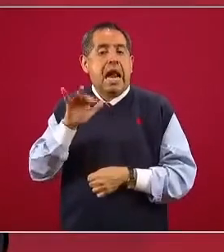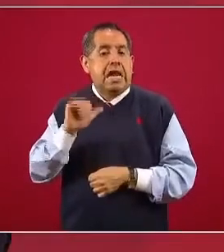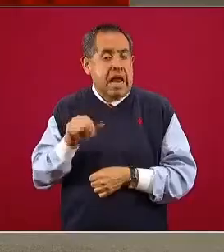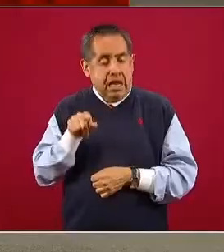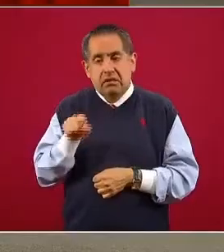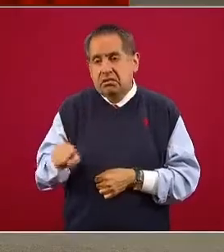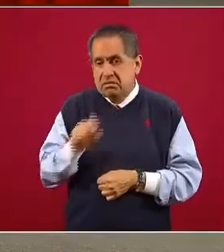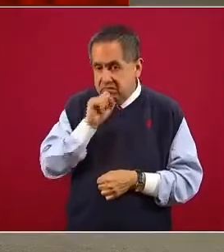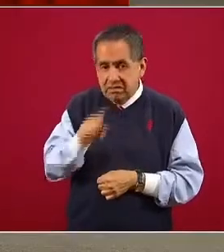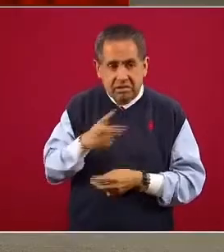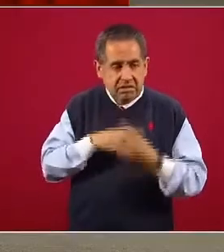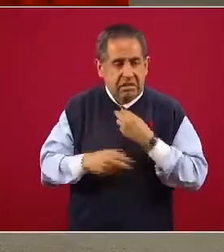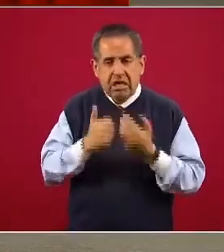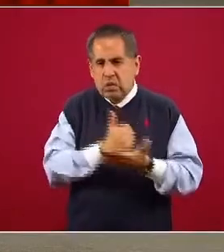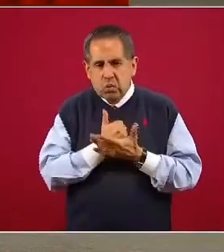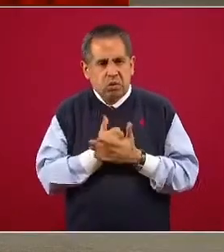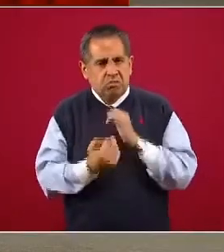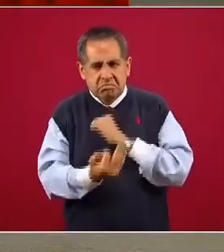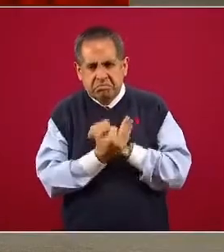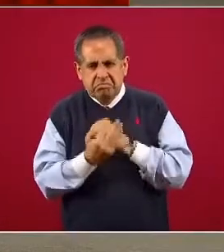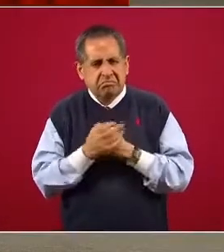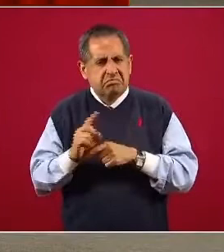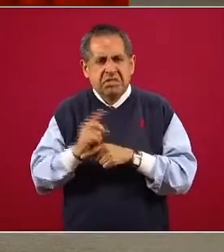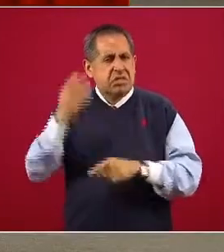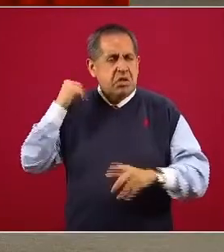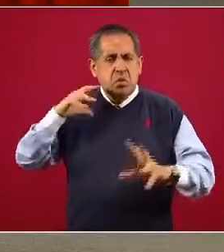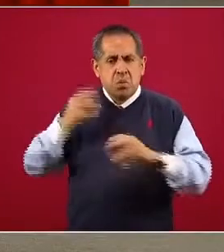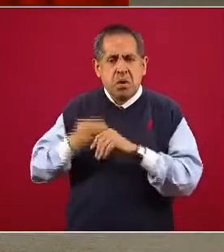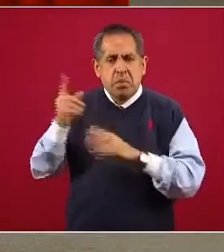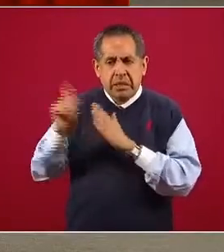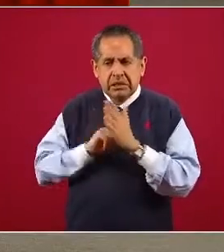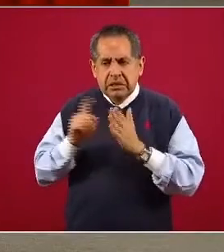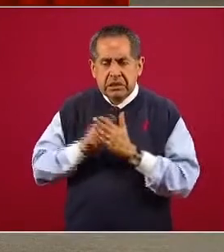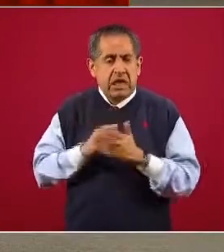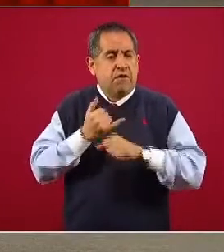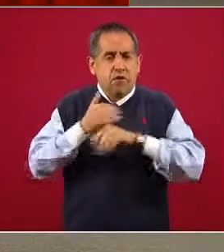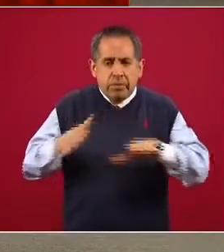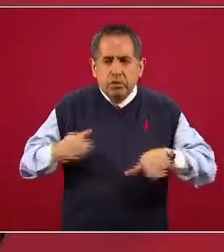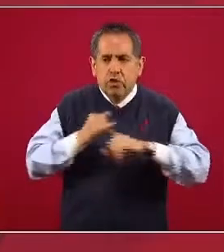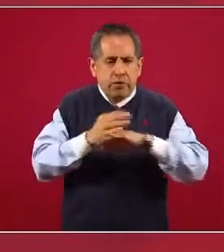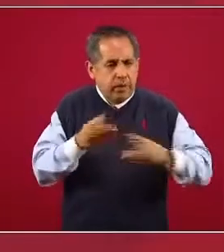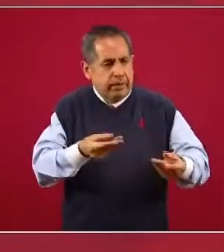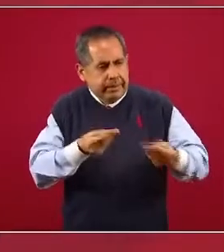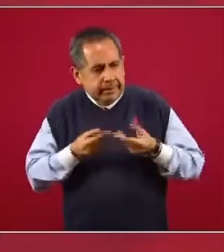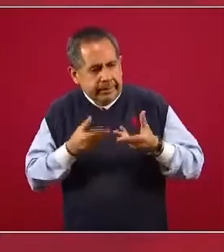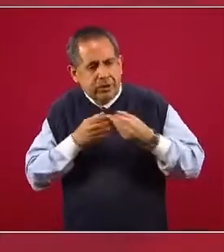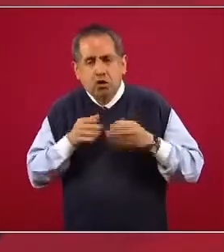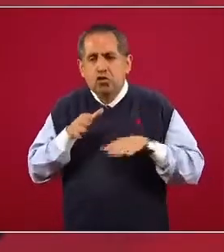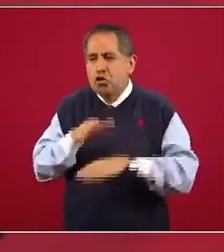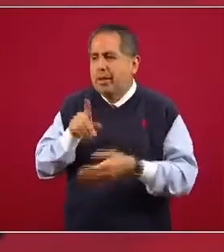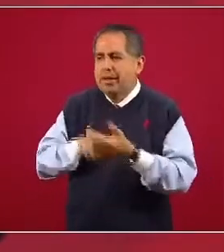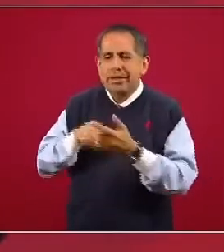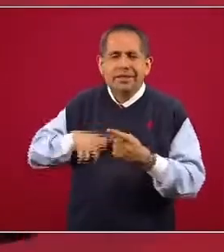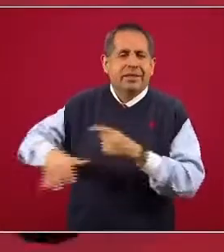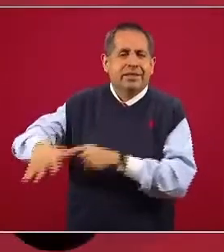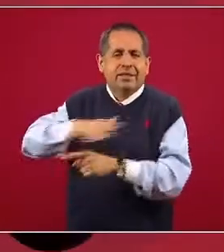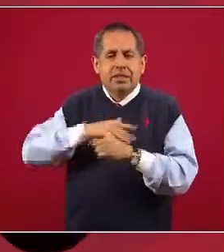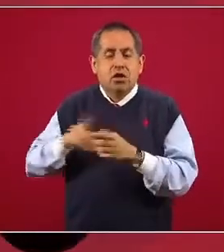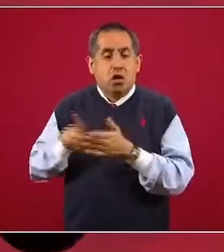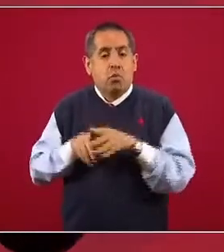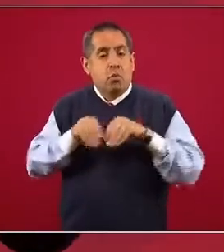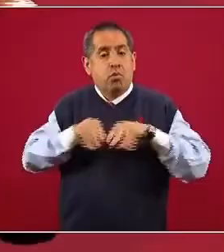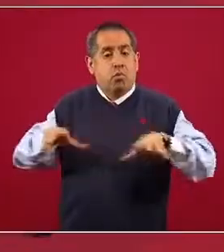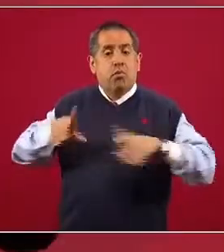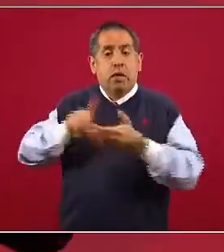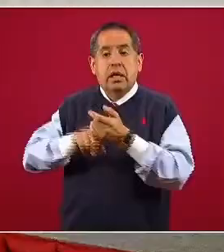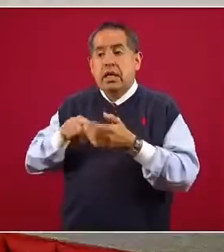nos ha estado proveyendo desde hace meses de información sobre la dinámica de propagación de